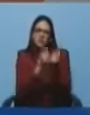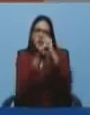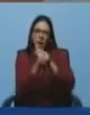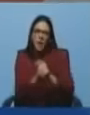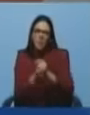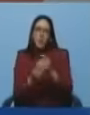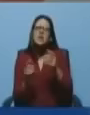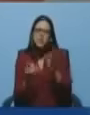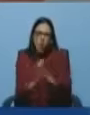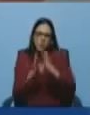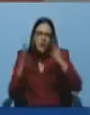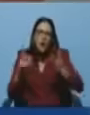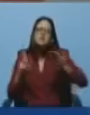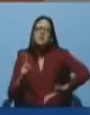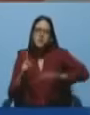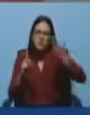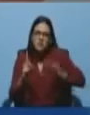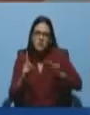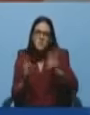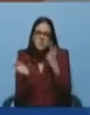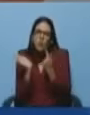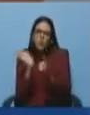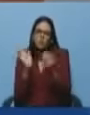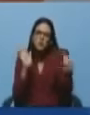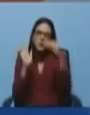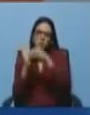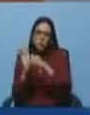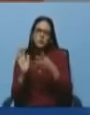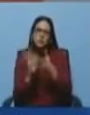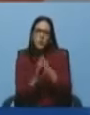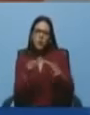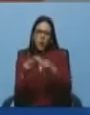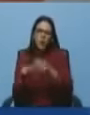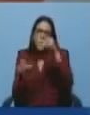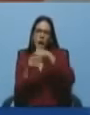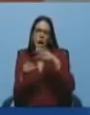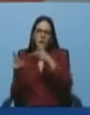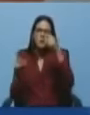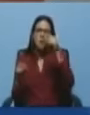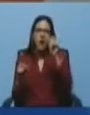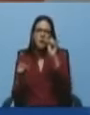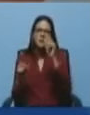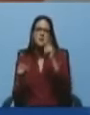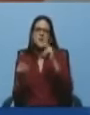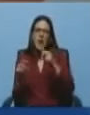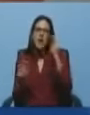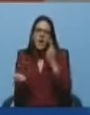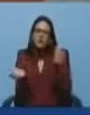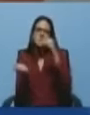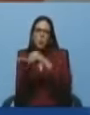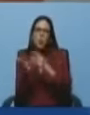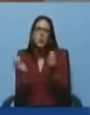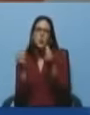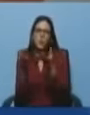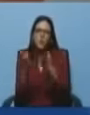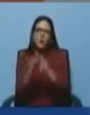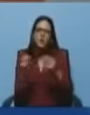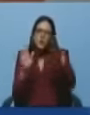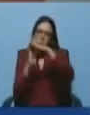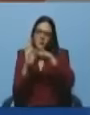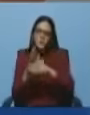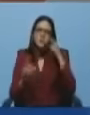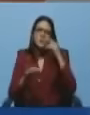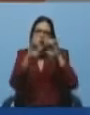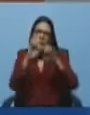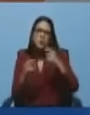el más trascendental e importante de la ciudad de Kazán. Así ha sido catalogado por varios analistas